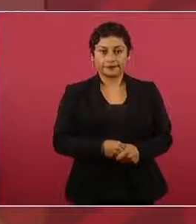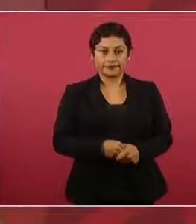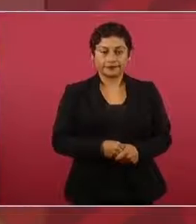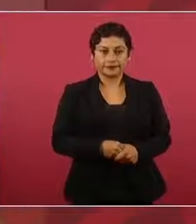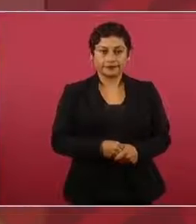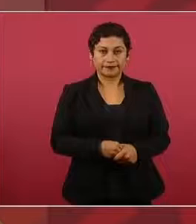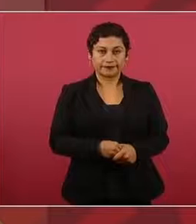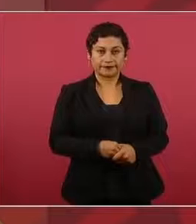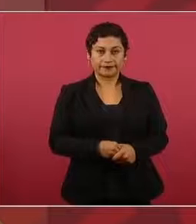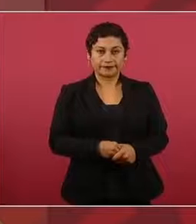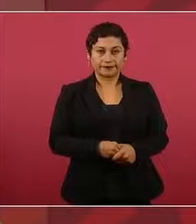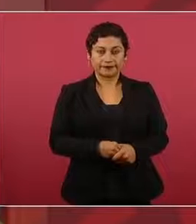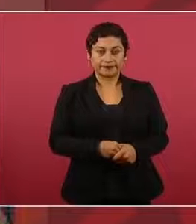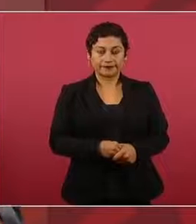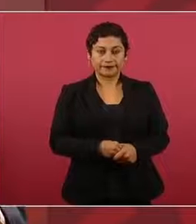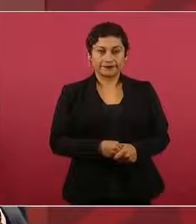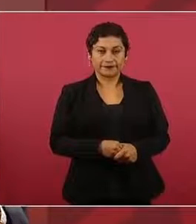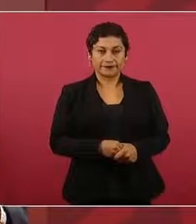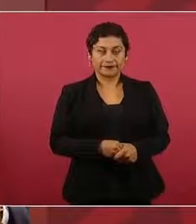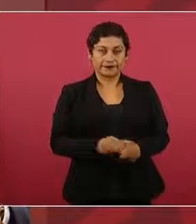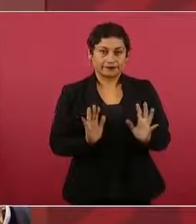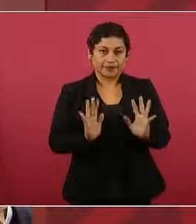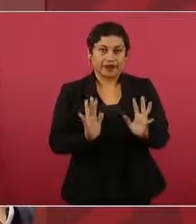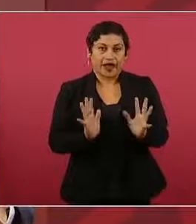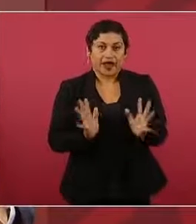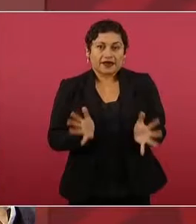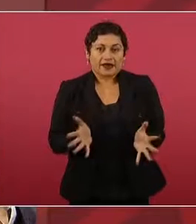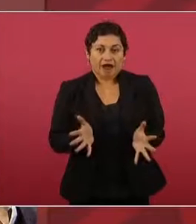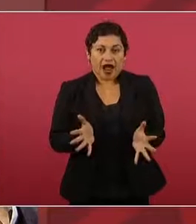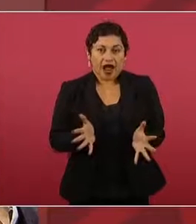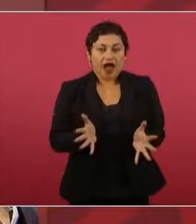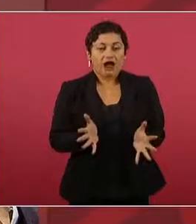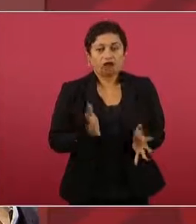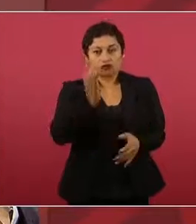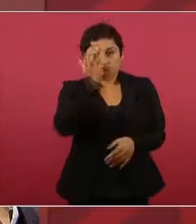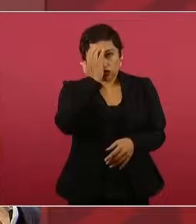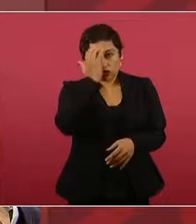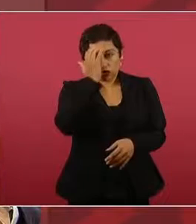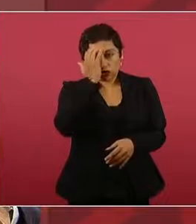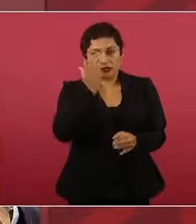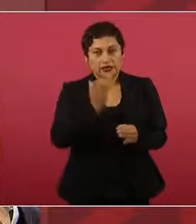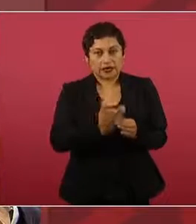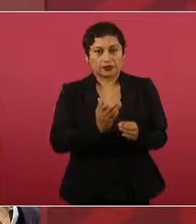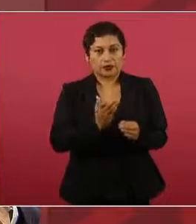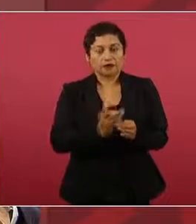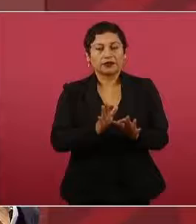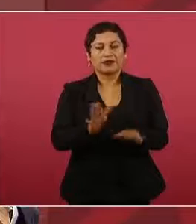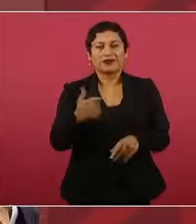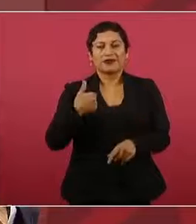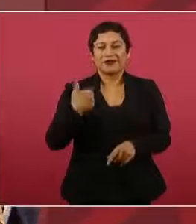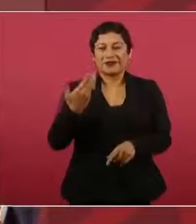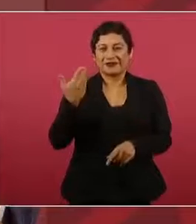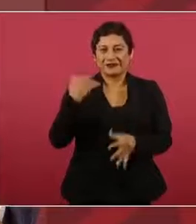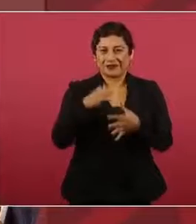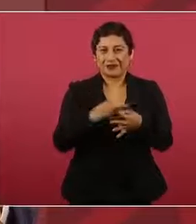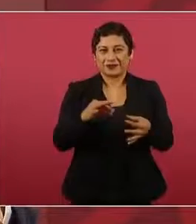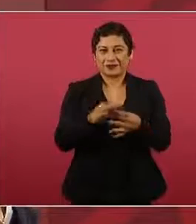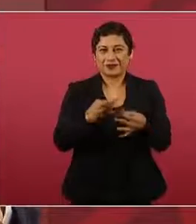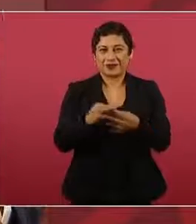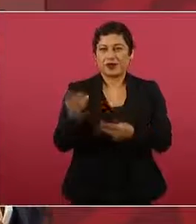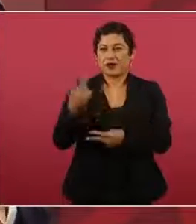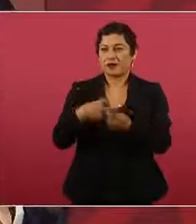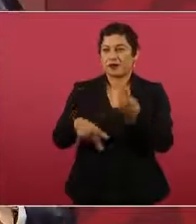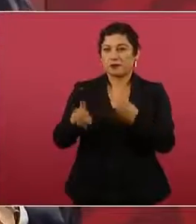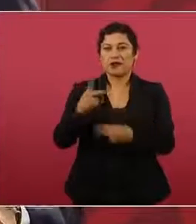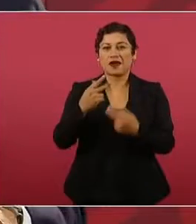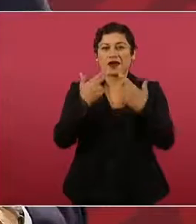conociendo cómo estamos, les decía yo que Hacienda va a informar sobre ingresos,